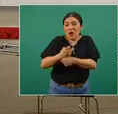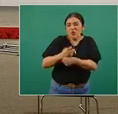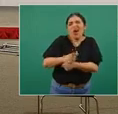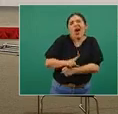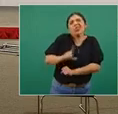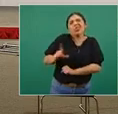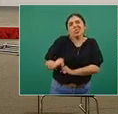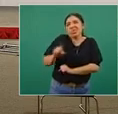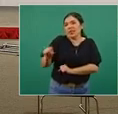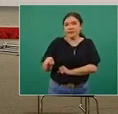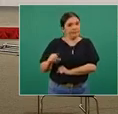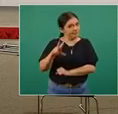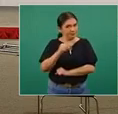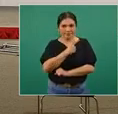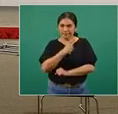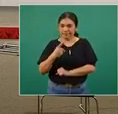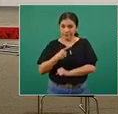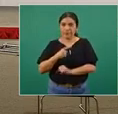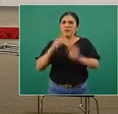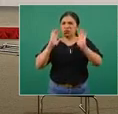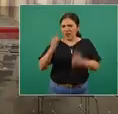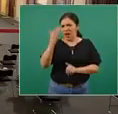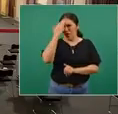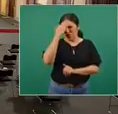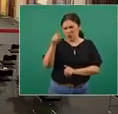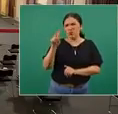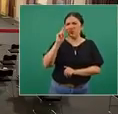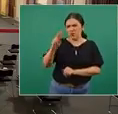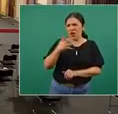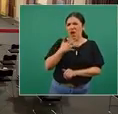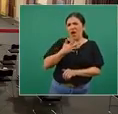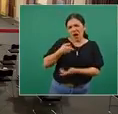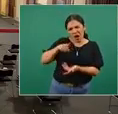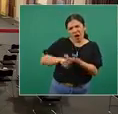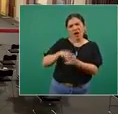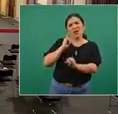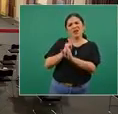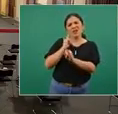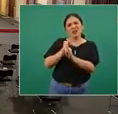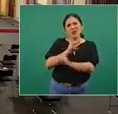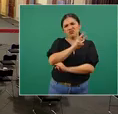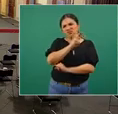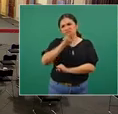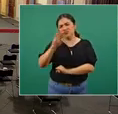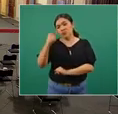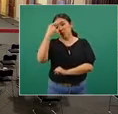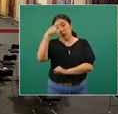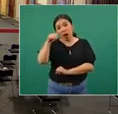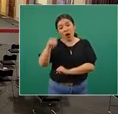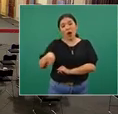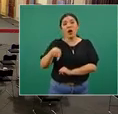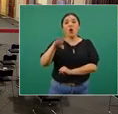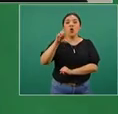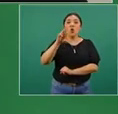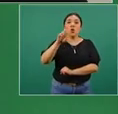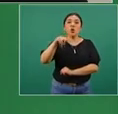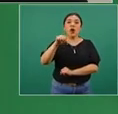dosis. La información, inclusive ustedes la pueden encontrar en las páginas oficiales de